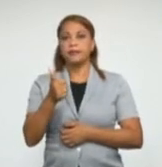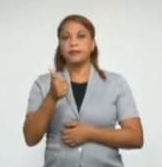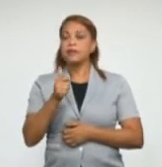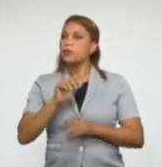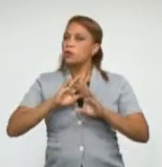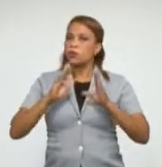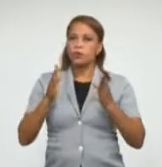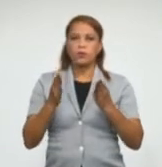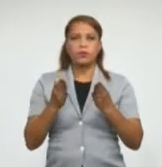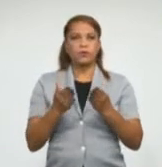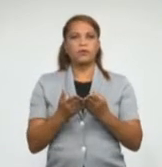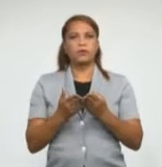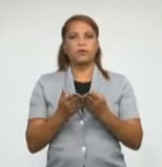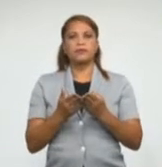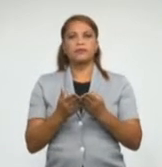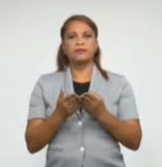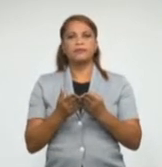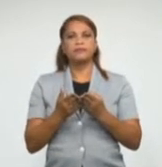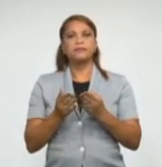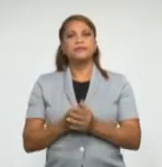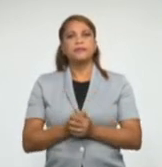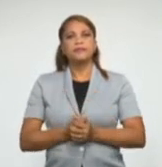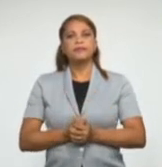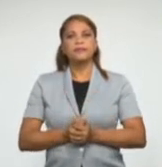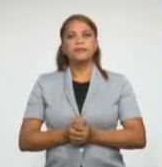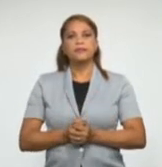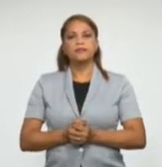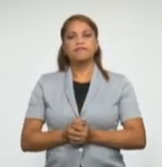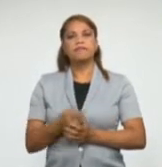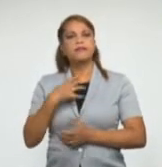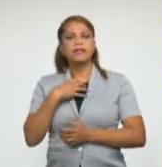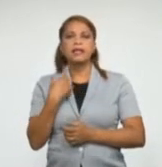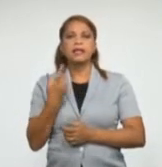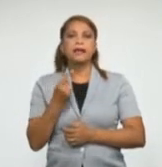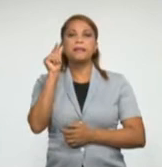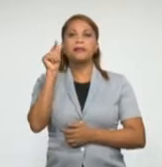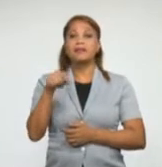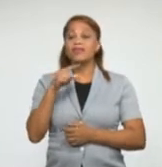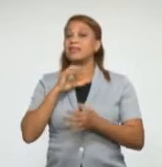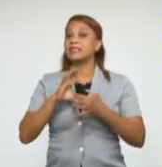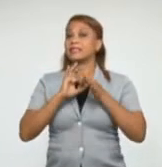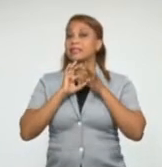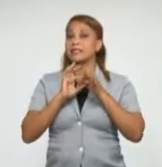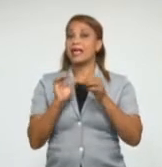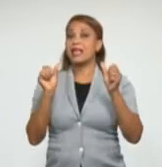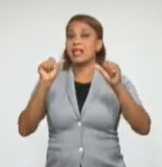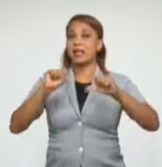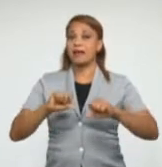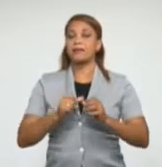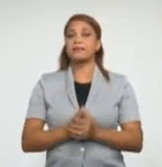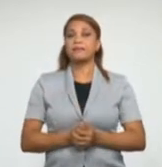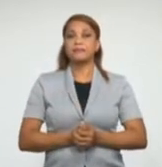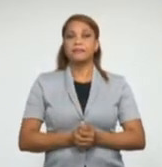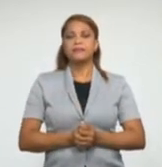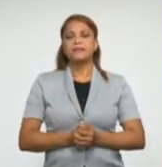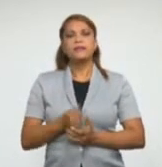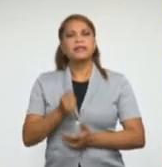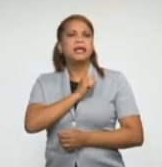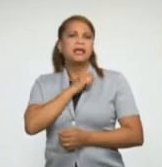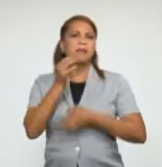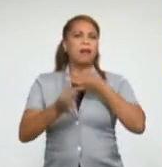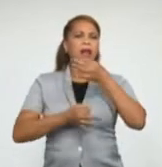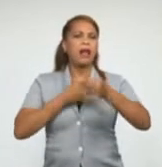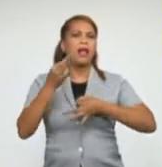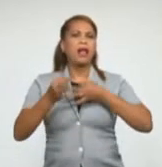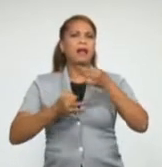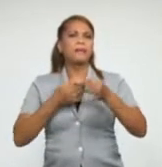el personal afín a este manejo, y tiene pacientes graves también. Queríamos aclarar, Gisela,